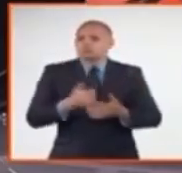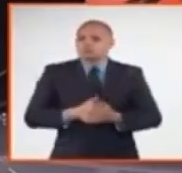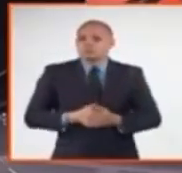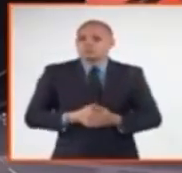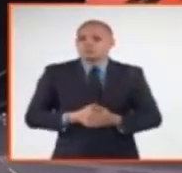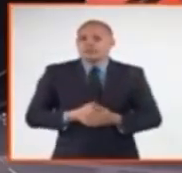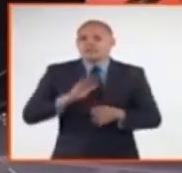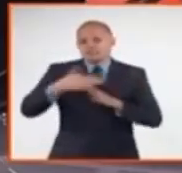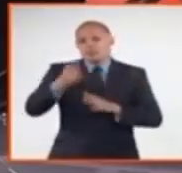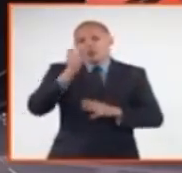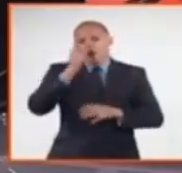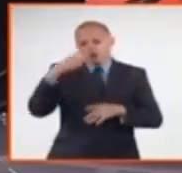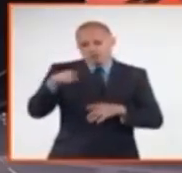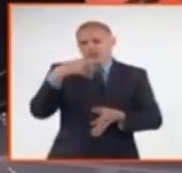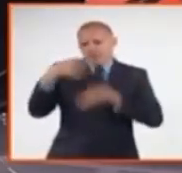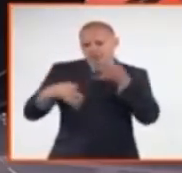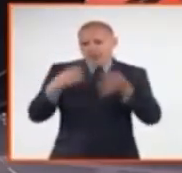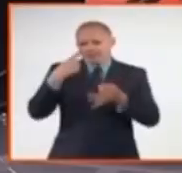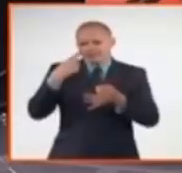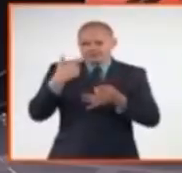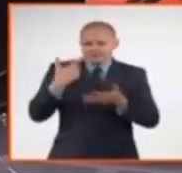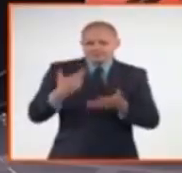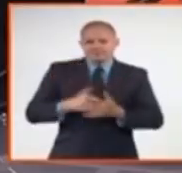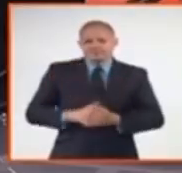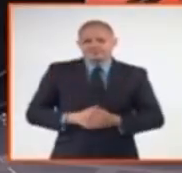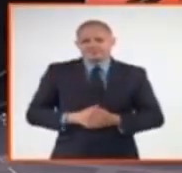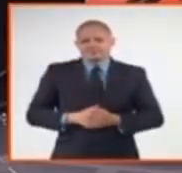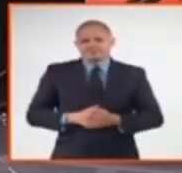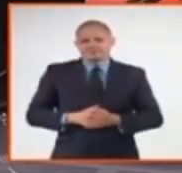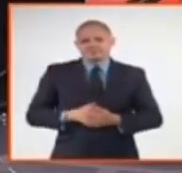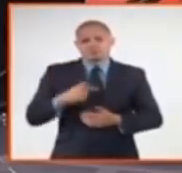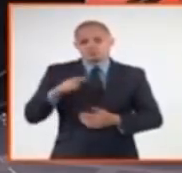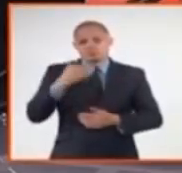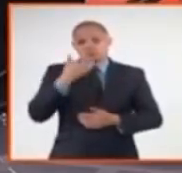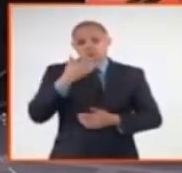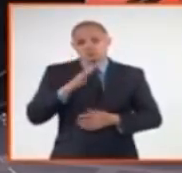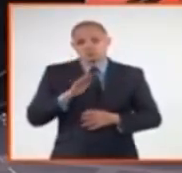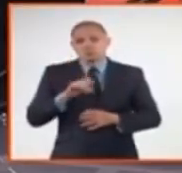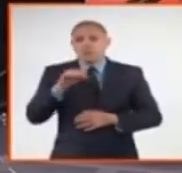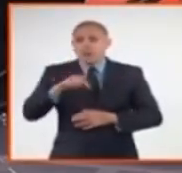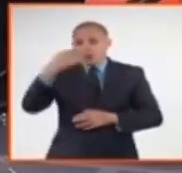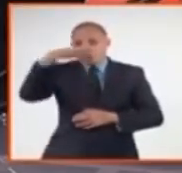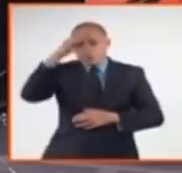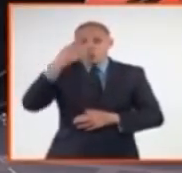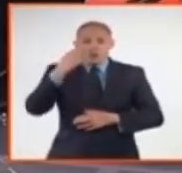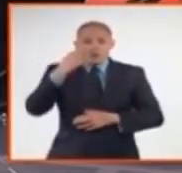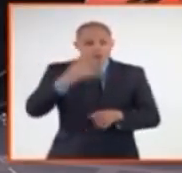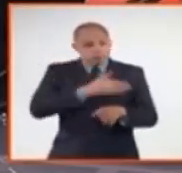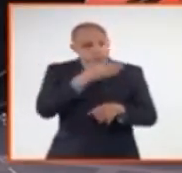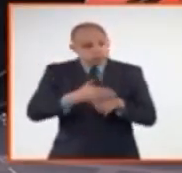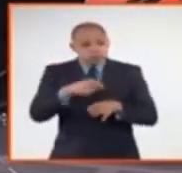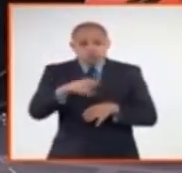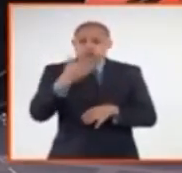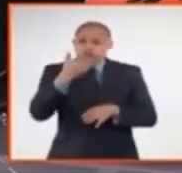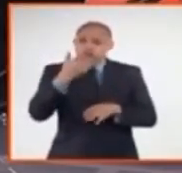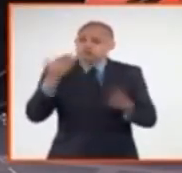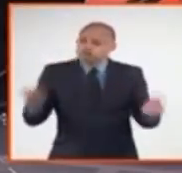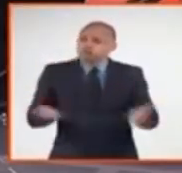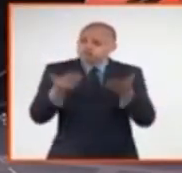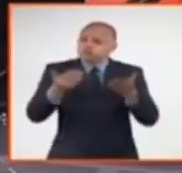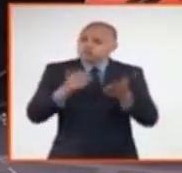pero nos habla también sobre ese sobre ese tema pero creo que es parte de ese desarrollo que se ha podido que se ha podido alcanzar y